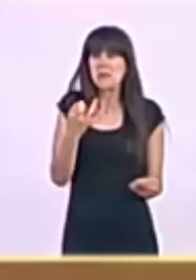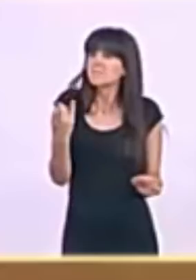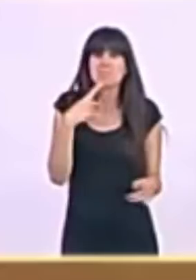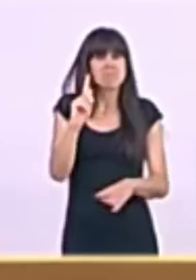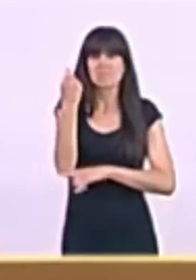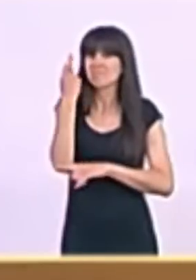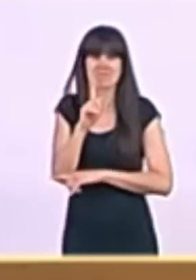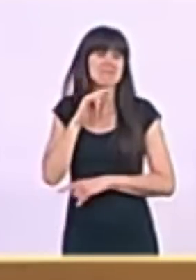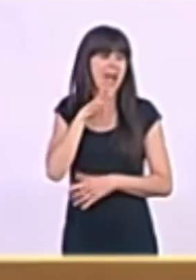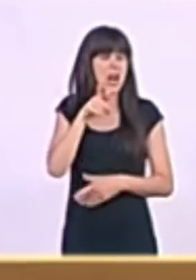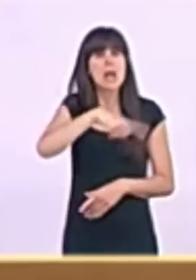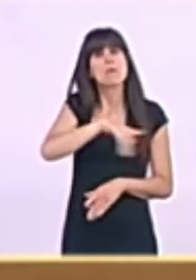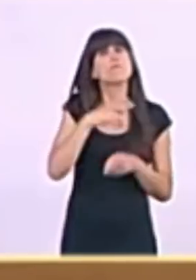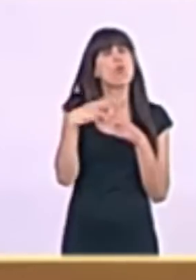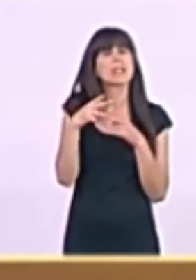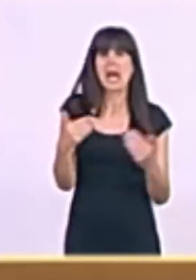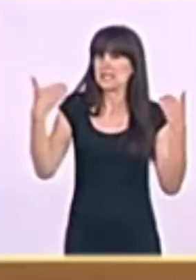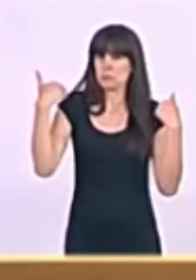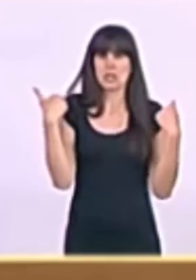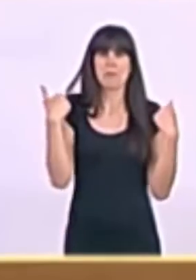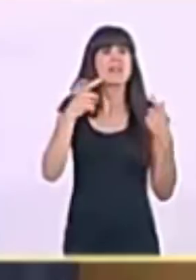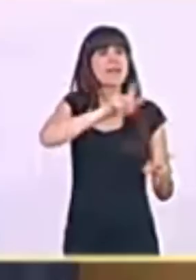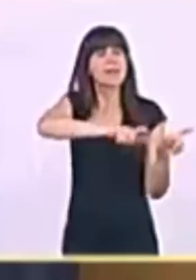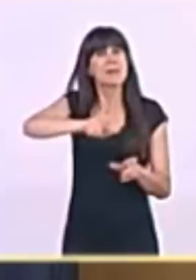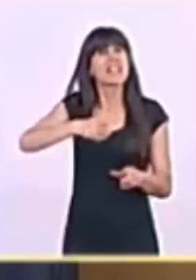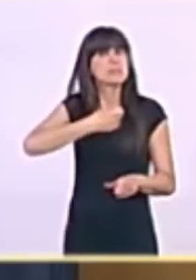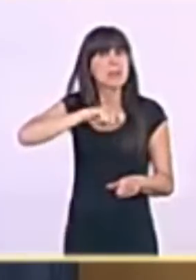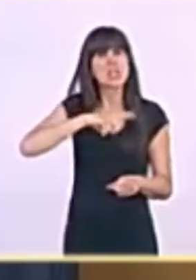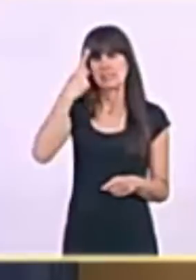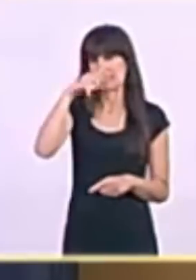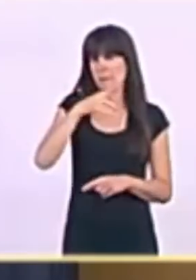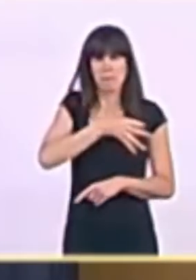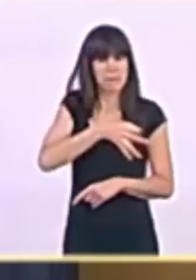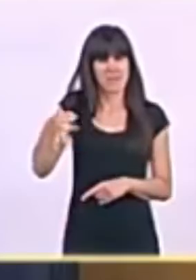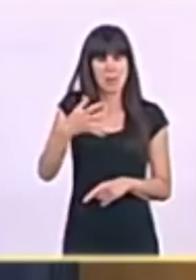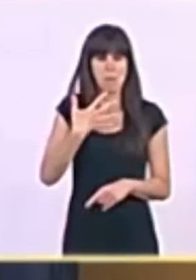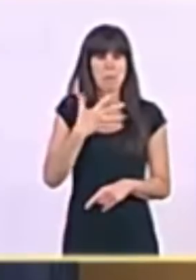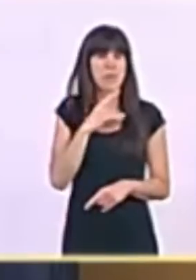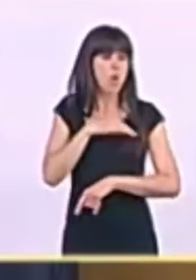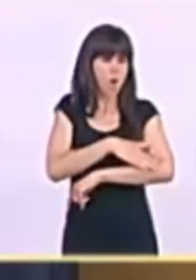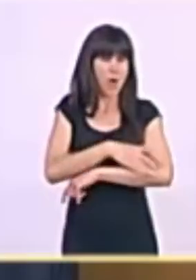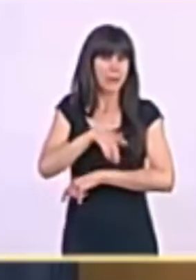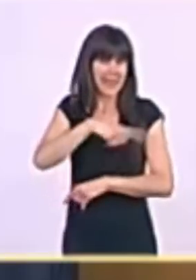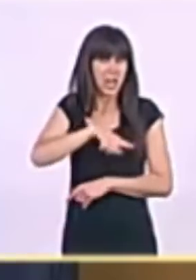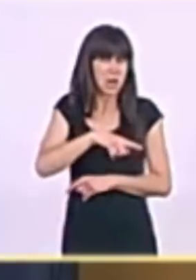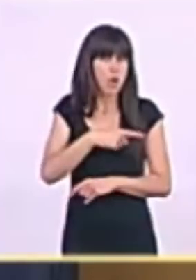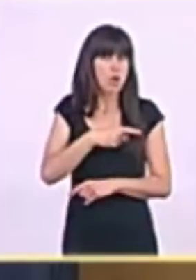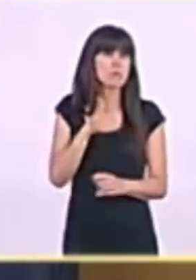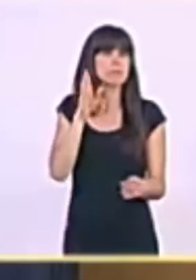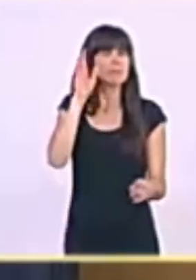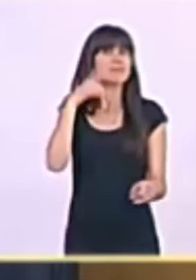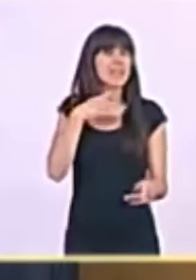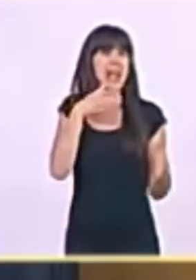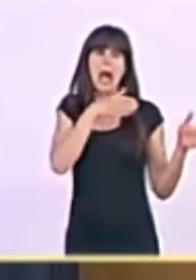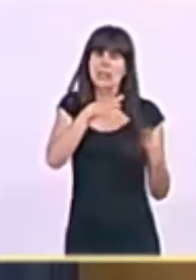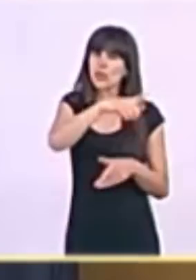ciudadanos españoles saben muy bien que pueden contar con un gobierno que piensa en el interés general, que trabaja sin descanso y que además tiene muy